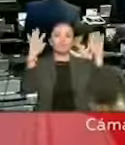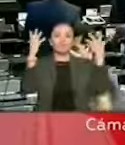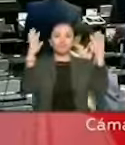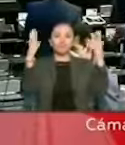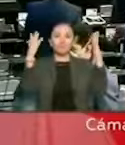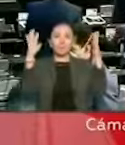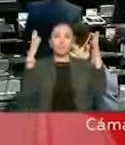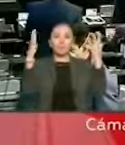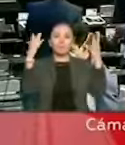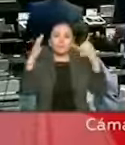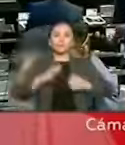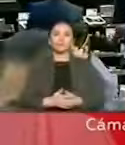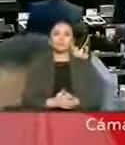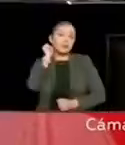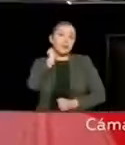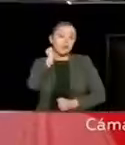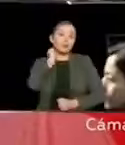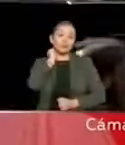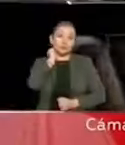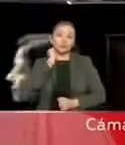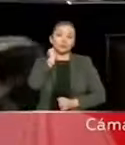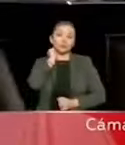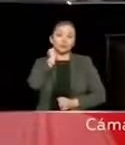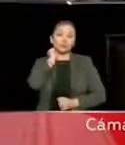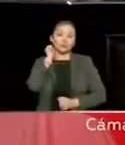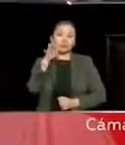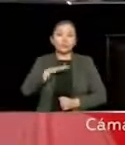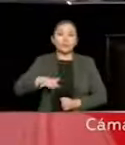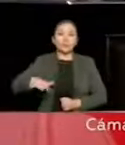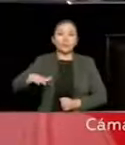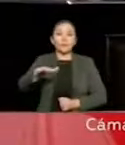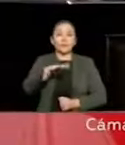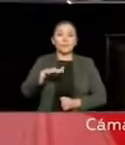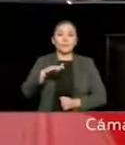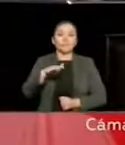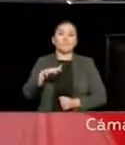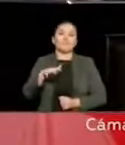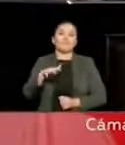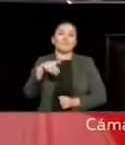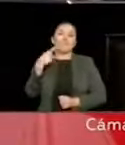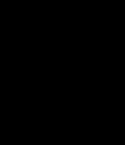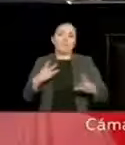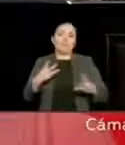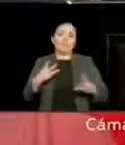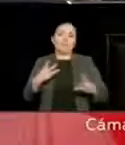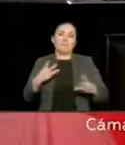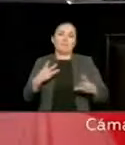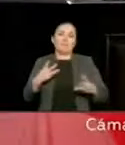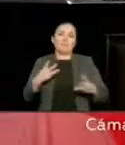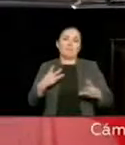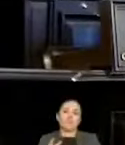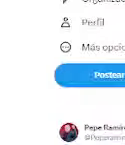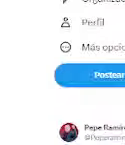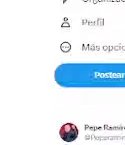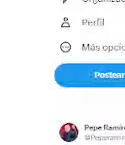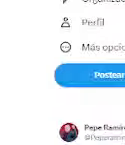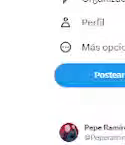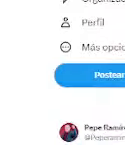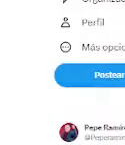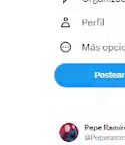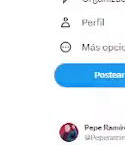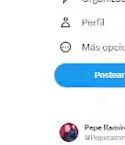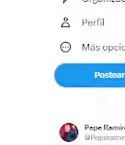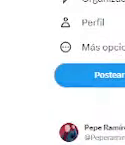visita en el pres honorable congreso de la Unión de los Estados Unidos Mexicanos Pues ahí está